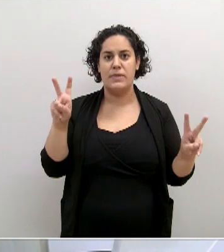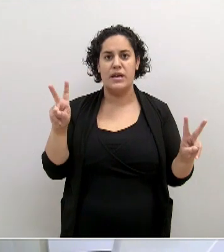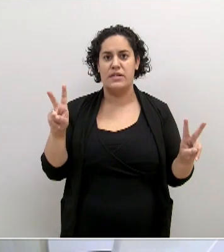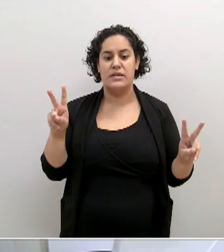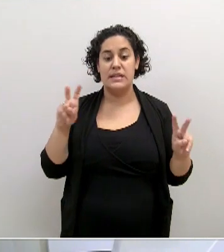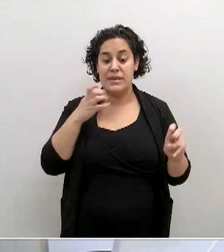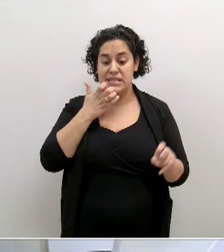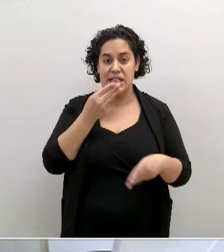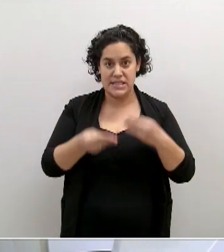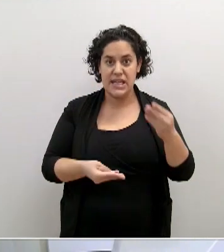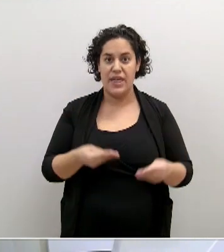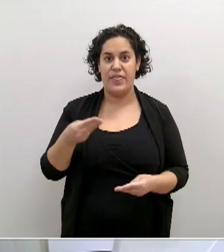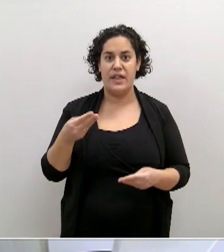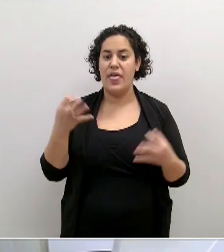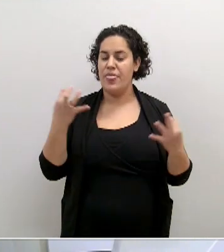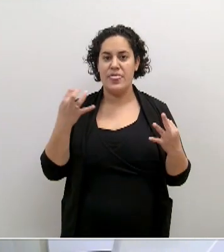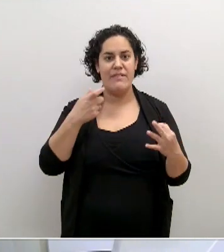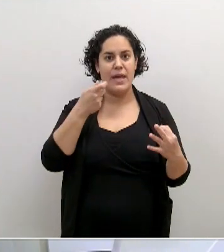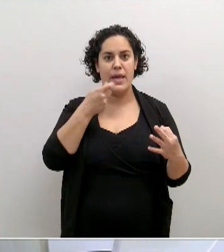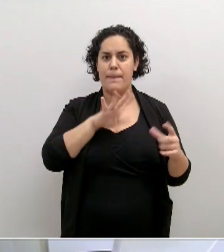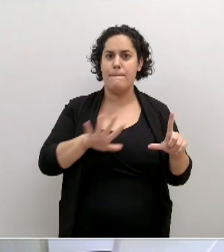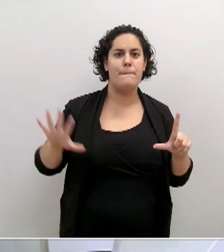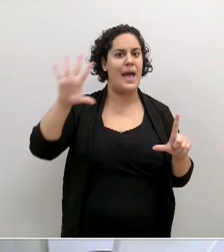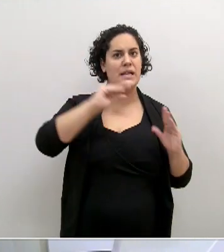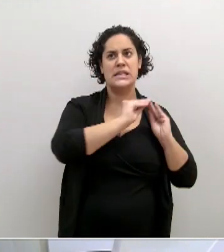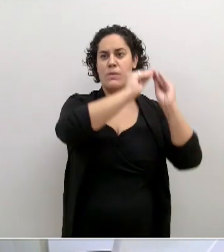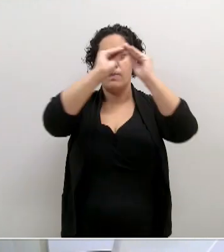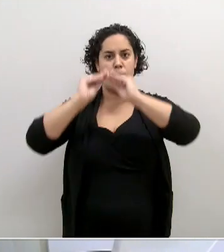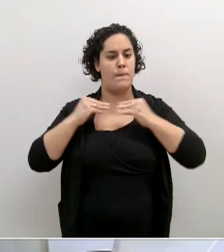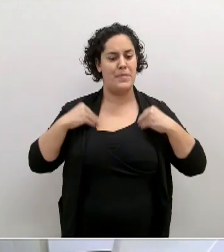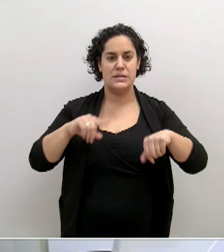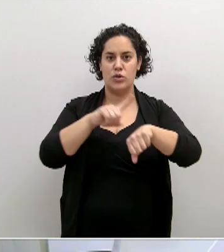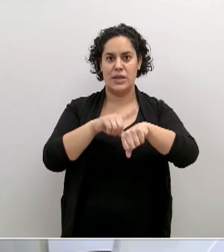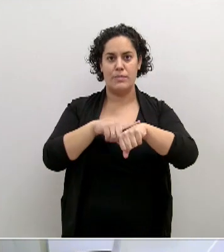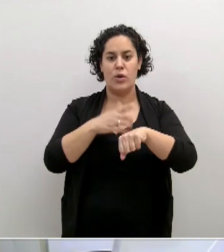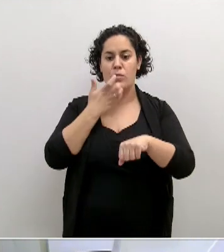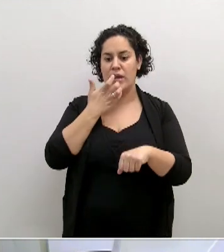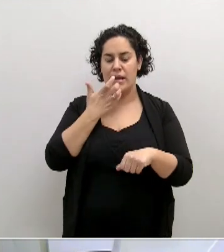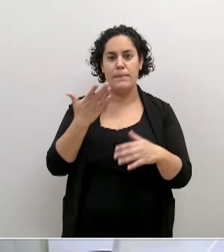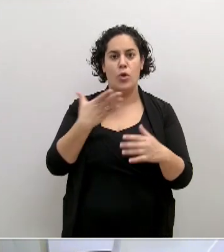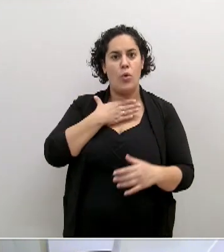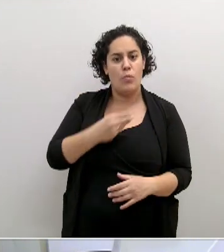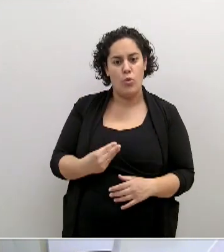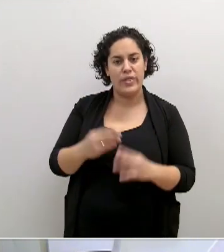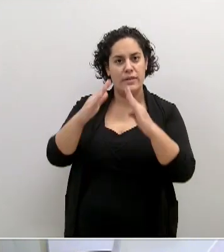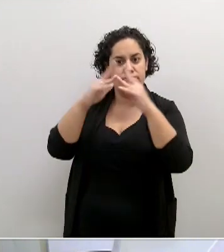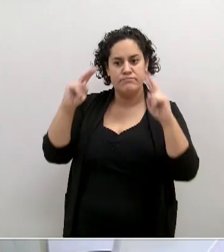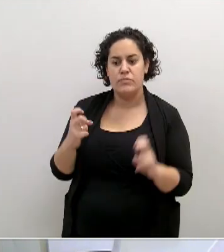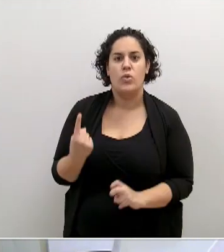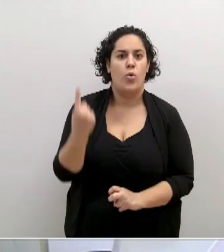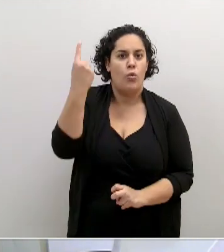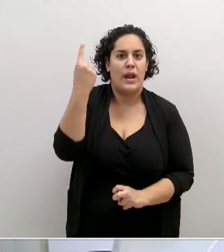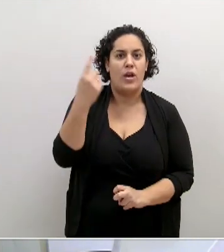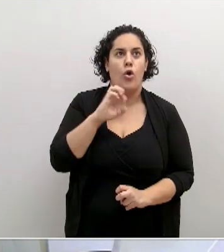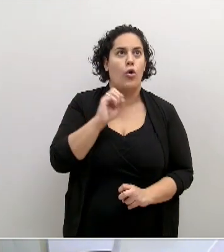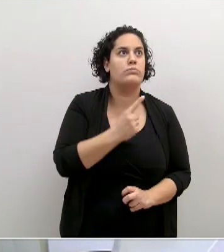que si se hace habría que hacerla en todo el país a la vez, que realmente no tiene mucho sentido confinar Murcia o confinar determinadas